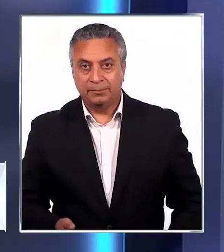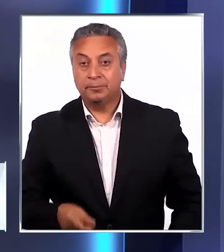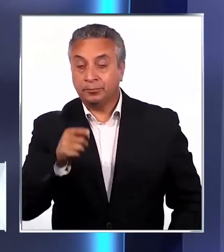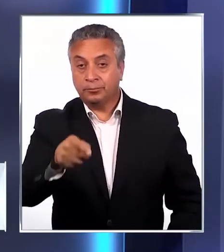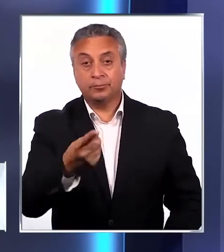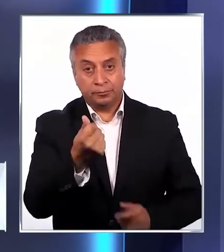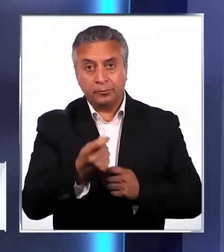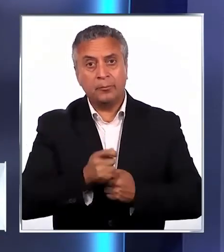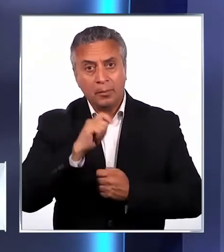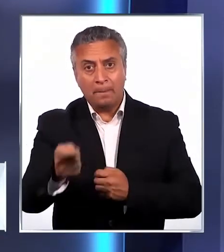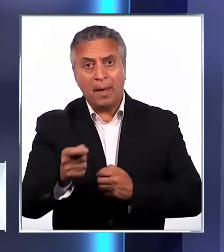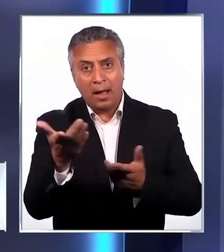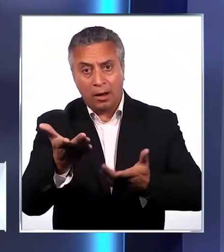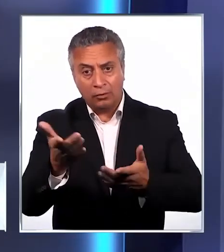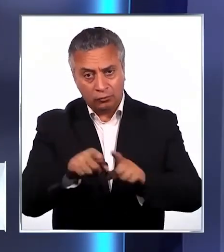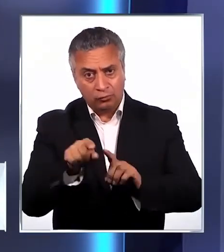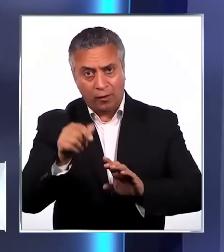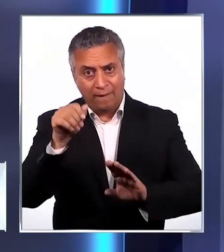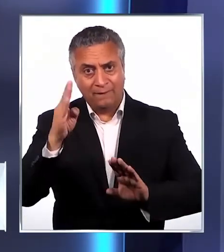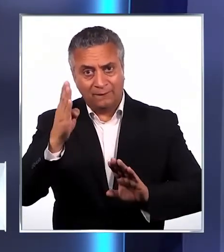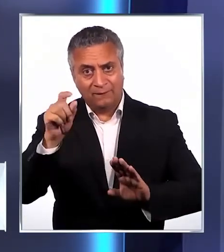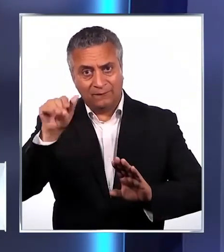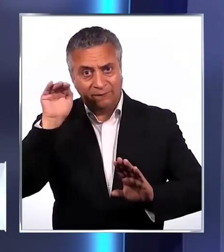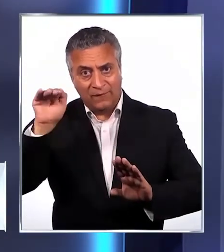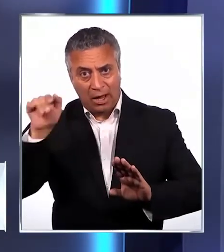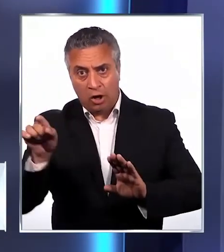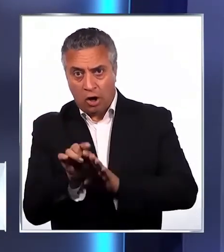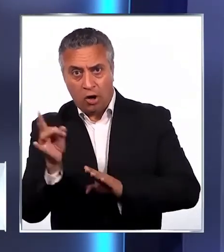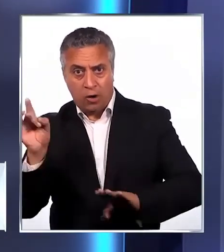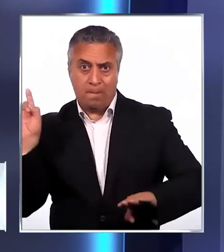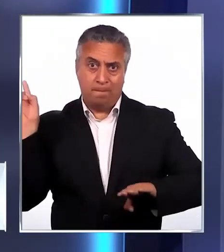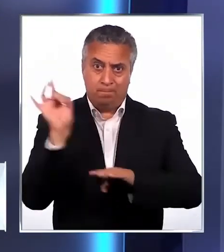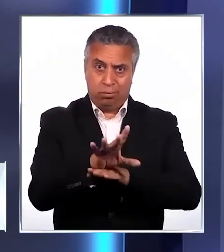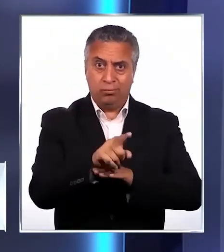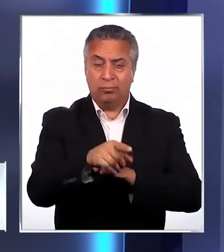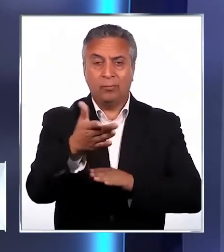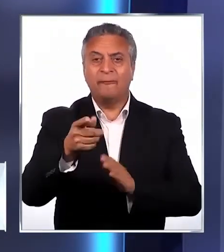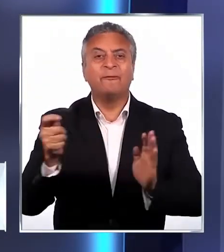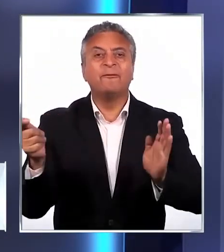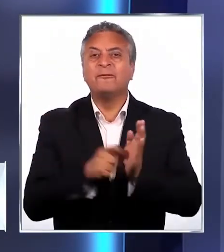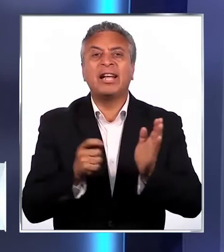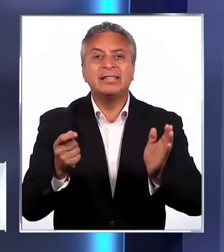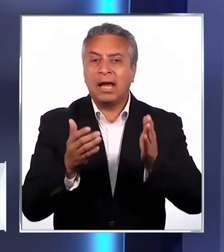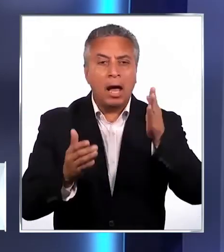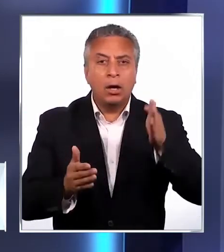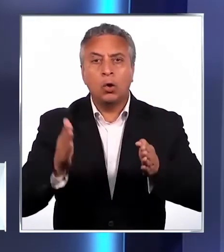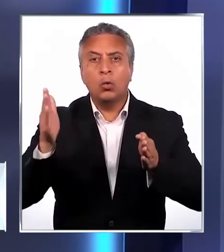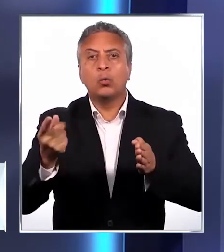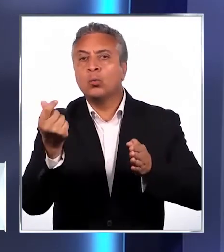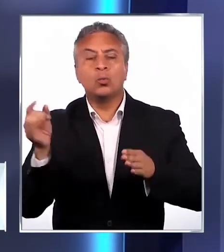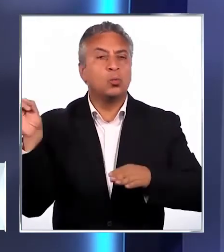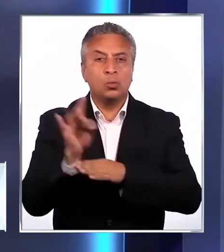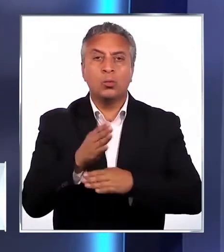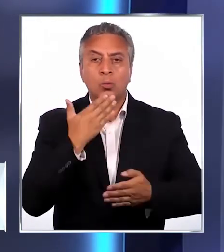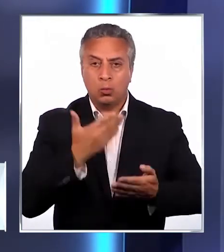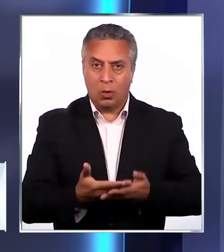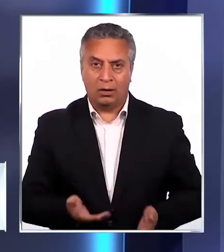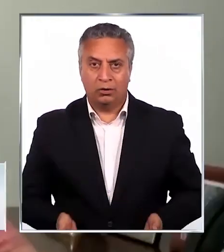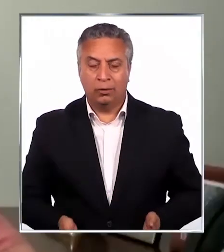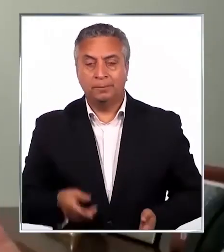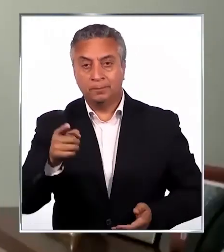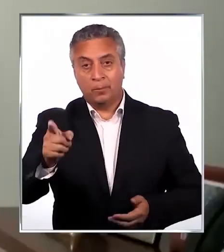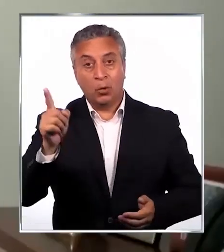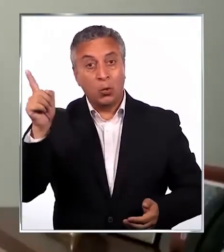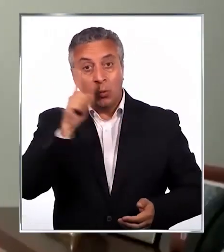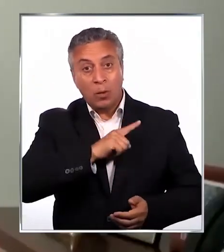forma de pago es a través de una transacción, una transferencia directa al jefe o jefa de hogar. ¿En qué fecha se recibiría ese monto?